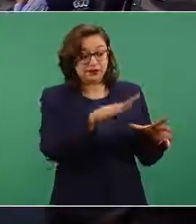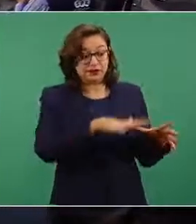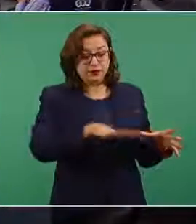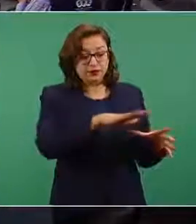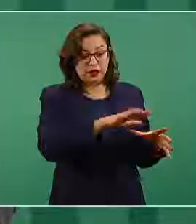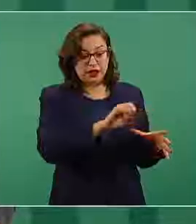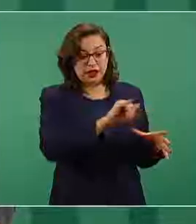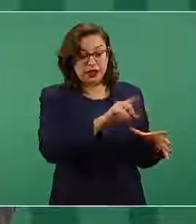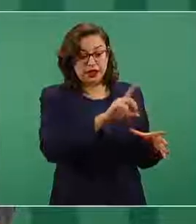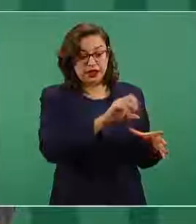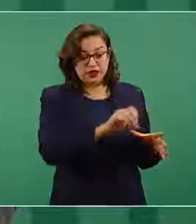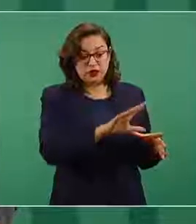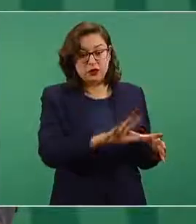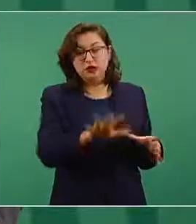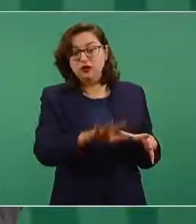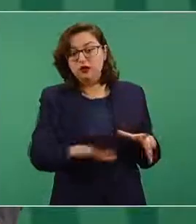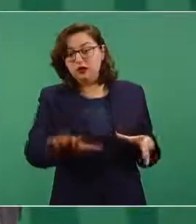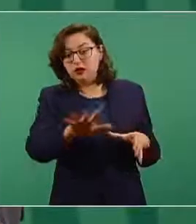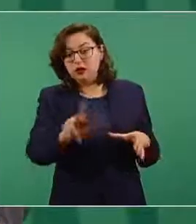los ejidos